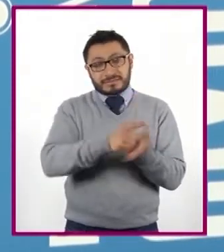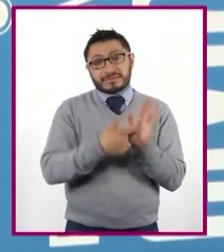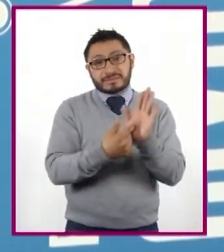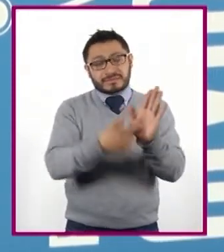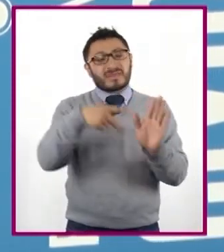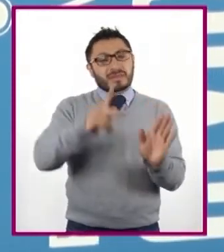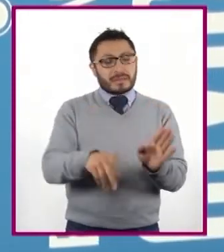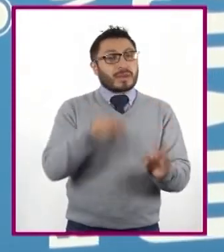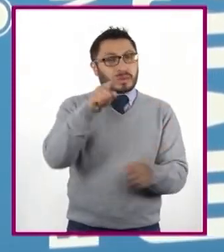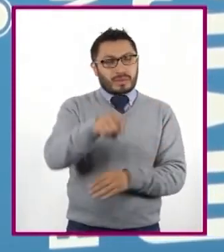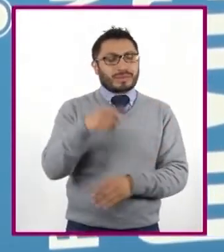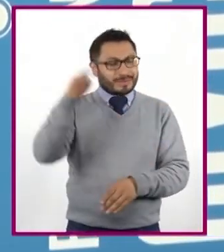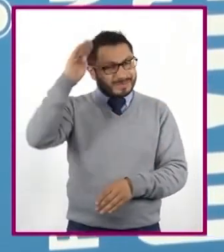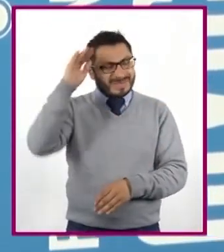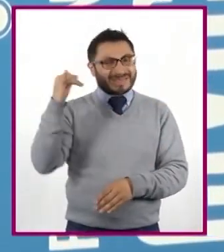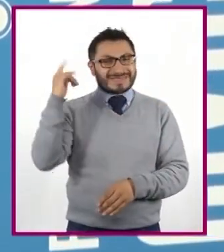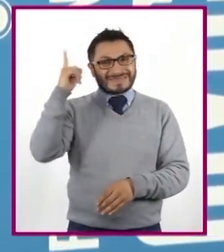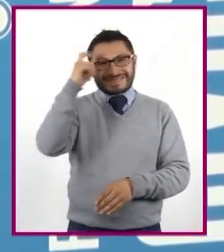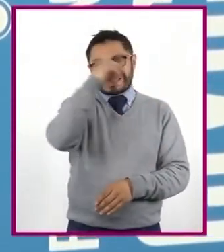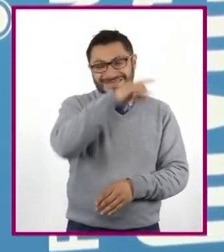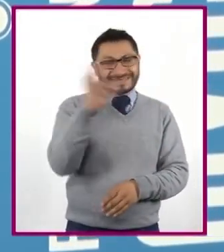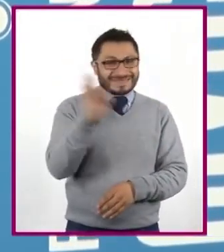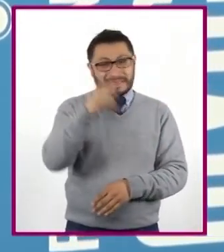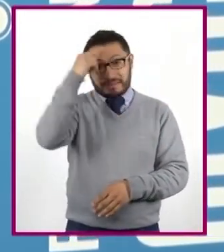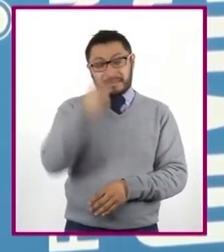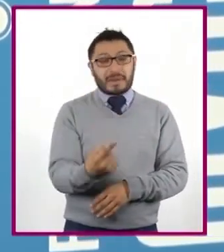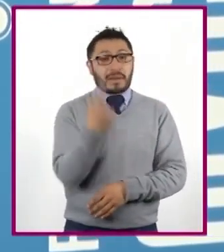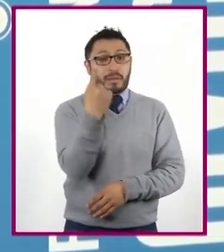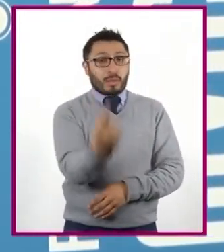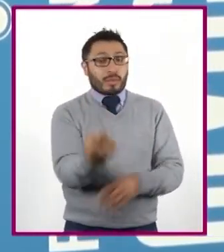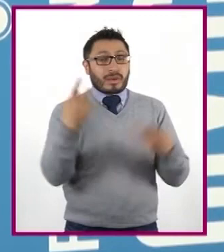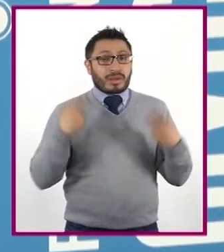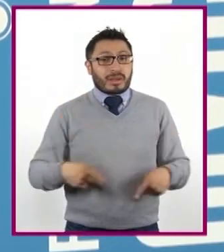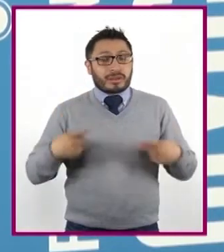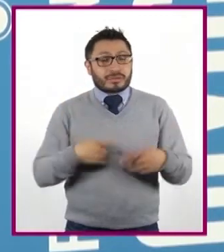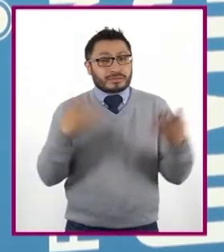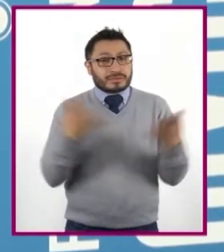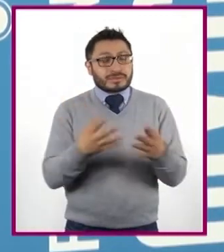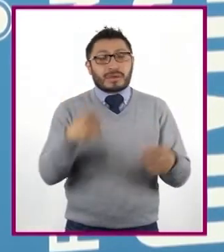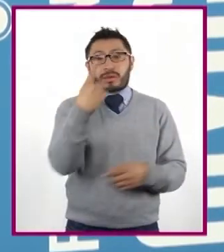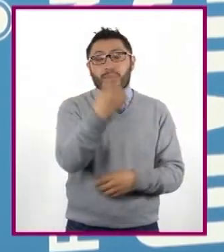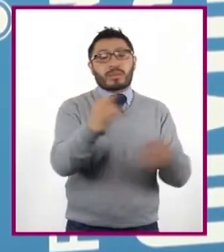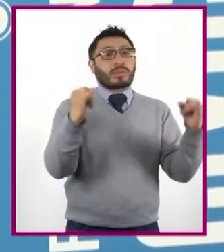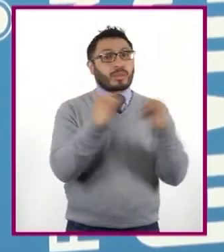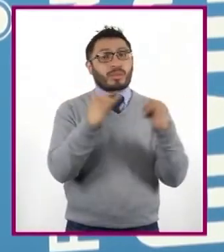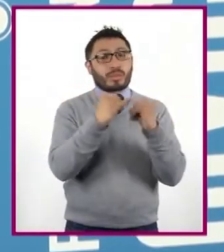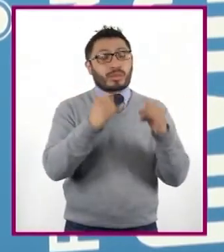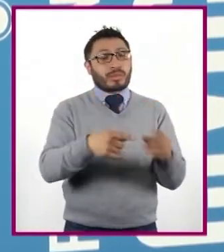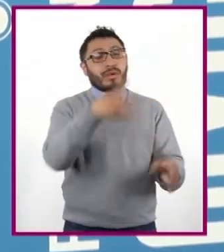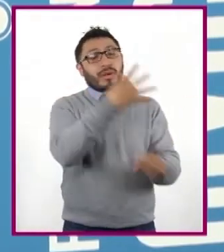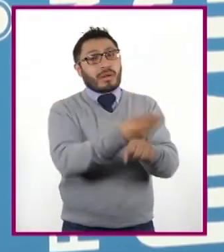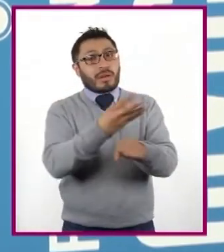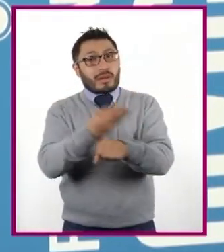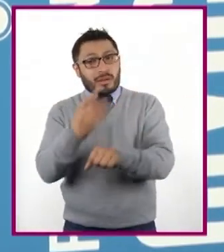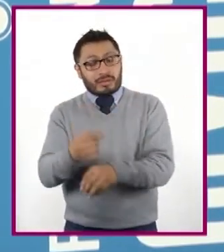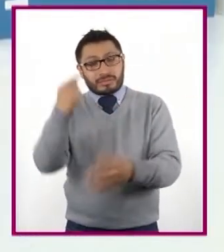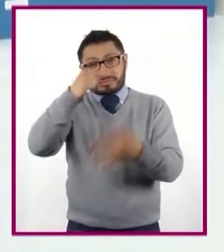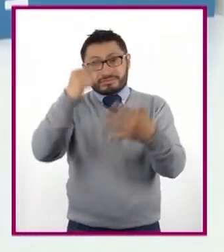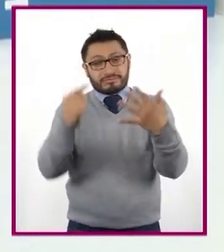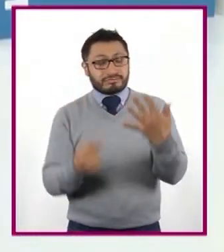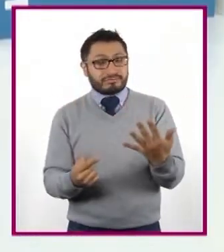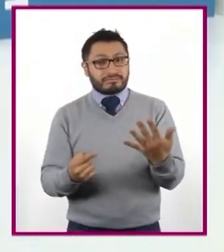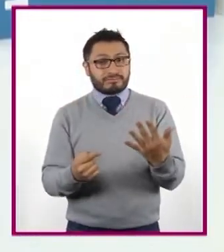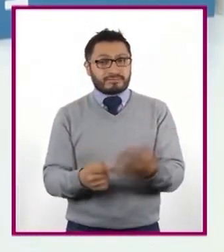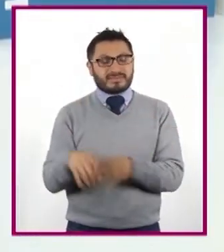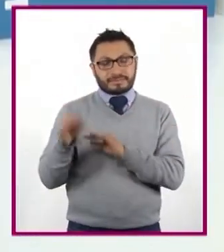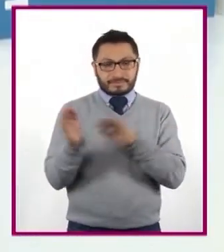imaginas lo complicado que puede ser para una persona lograr que una institución resuelva sus demandas?